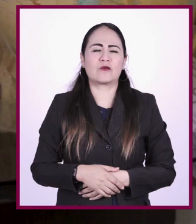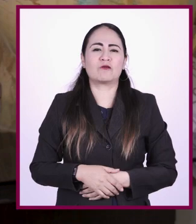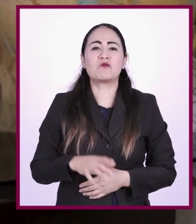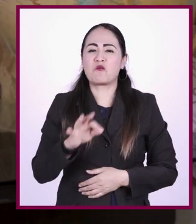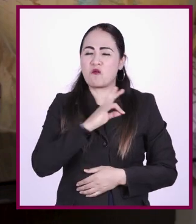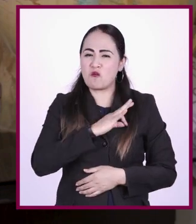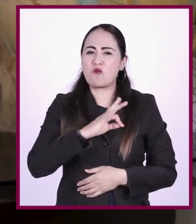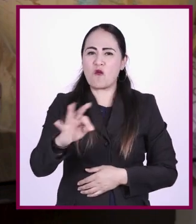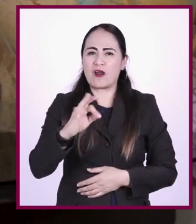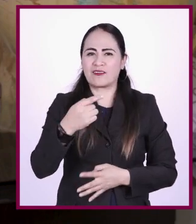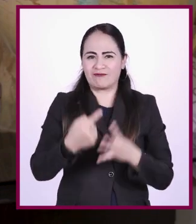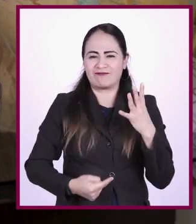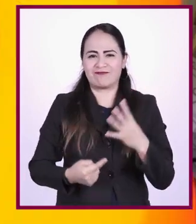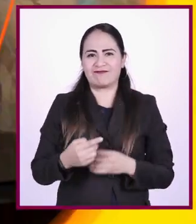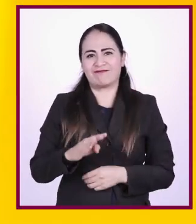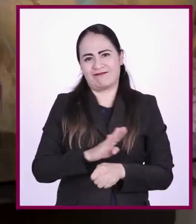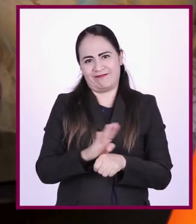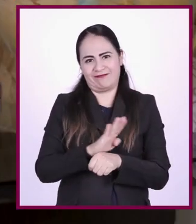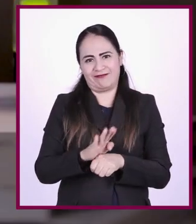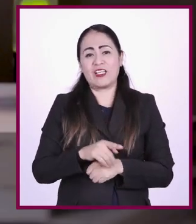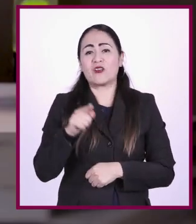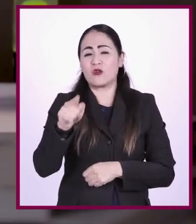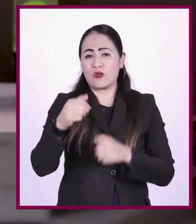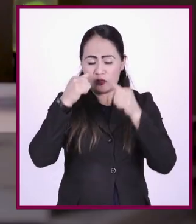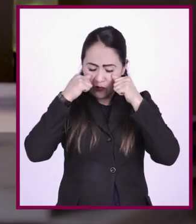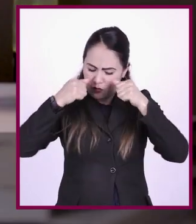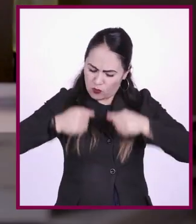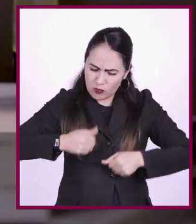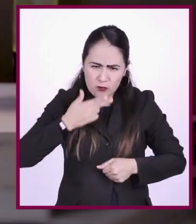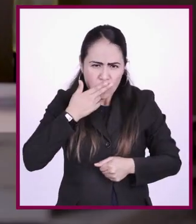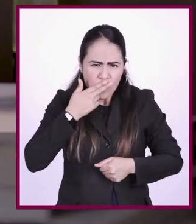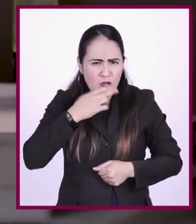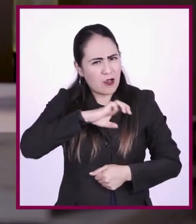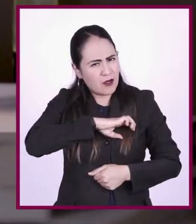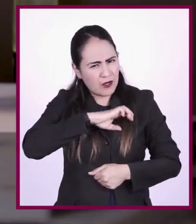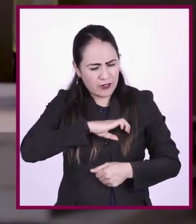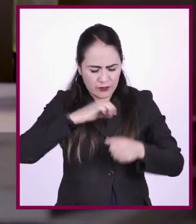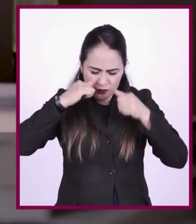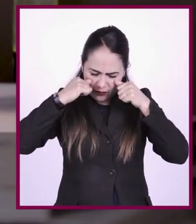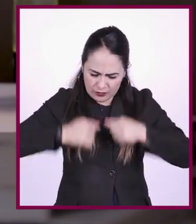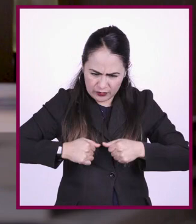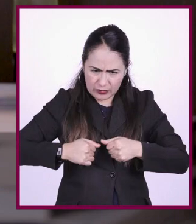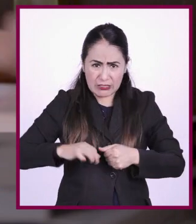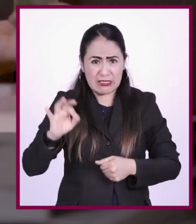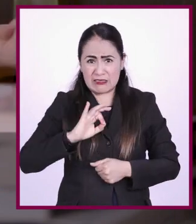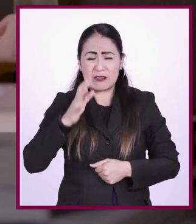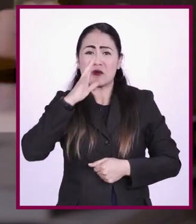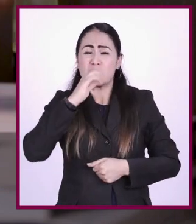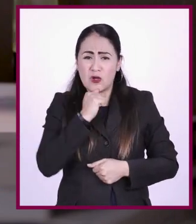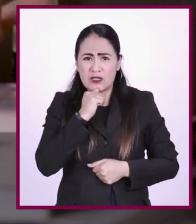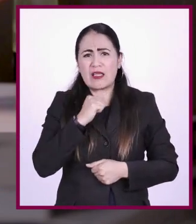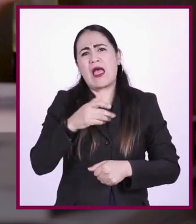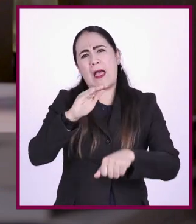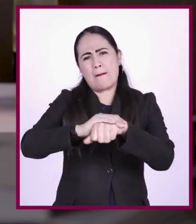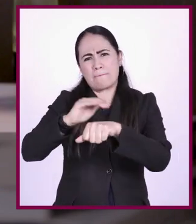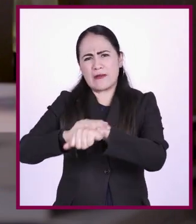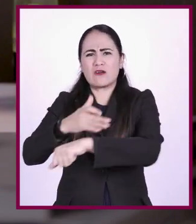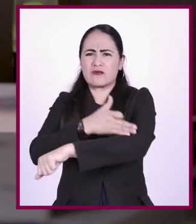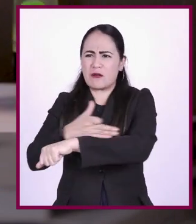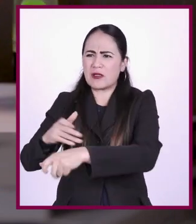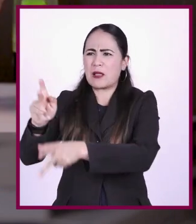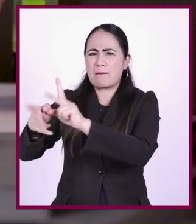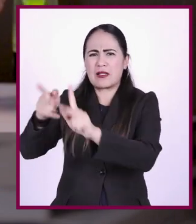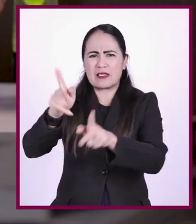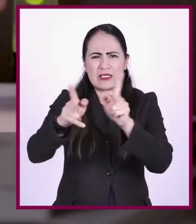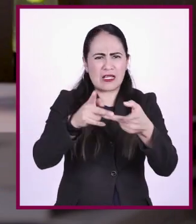al estudiante estrella que hay en ti. Quiérete mucho y toma acciones a tu favor. Y si no puedes, habla con tus amigos, tus familiares